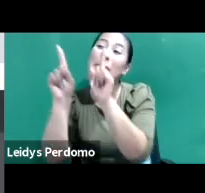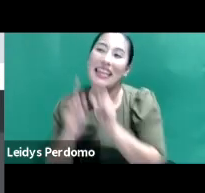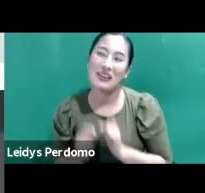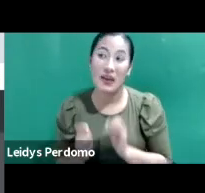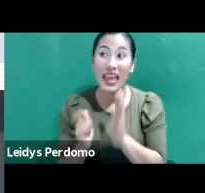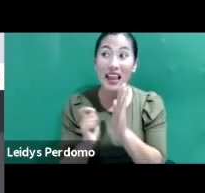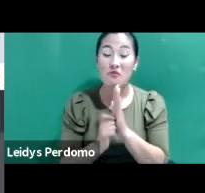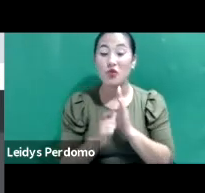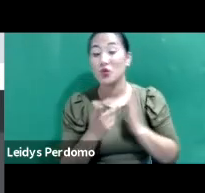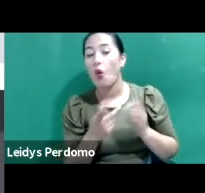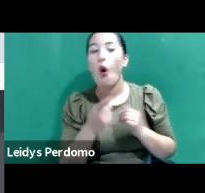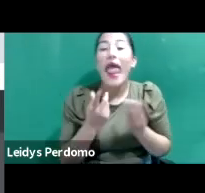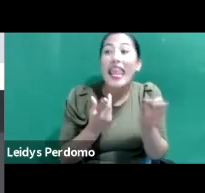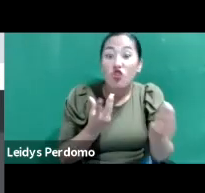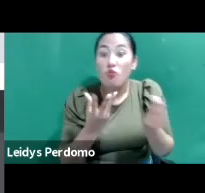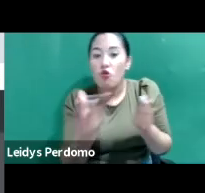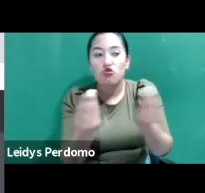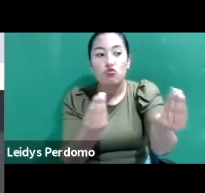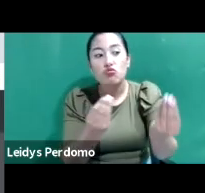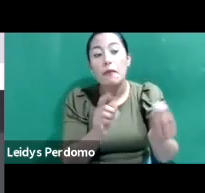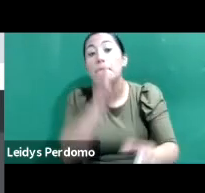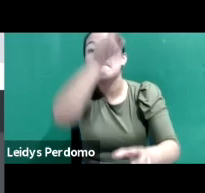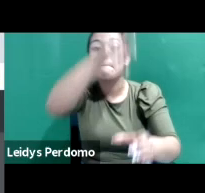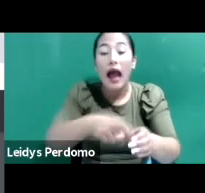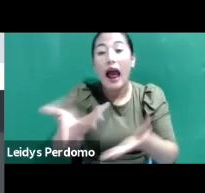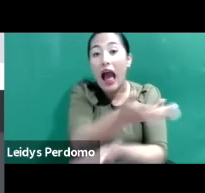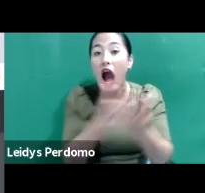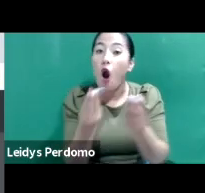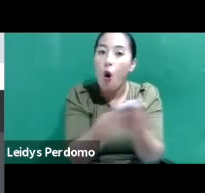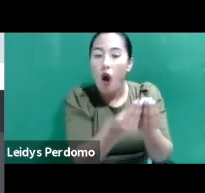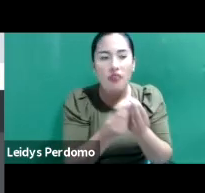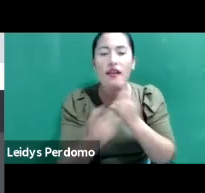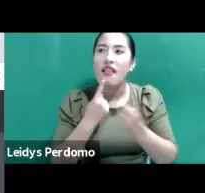a trabajar en equipo o en grupo no habla con sus compañeros.